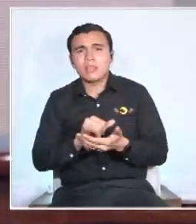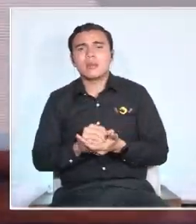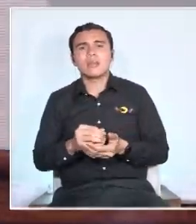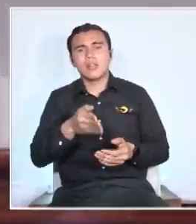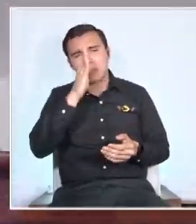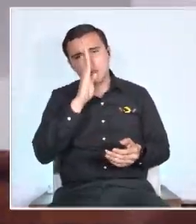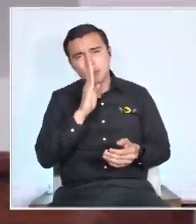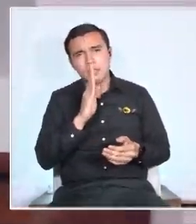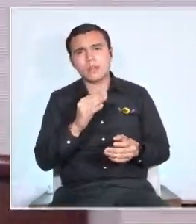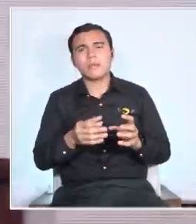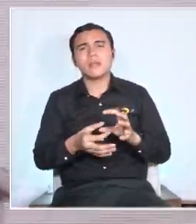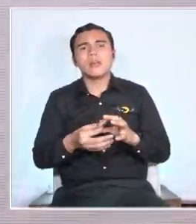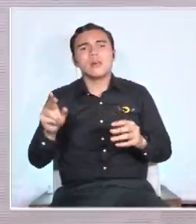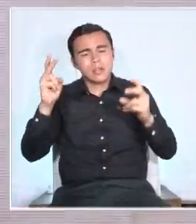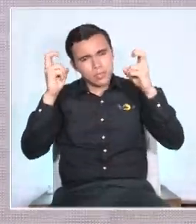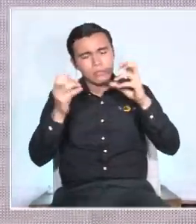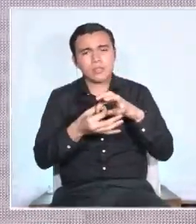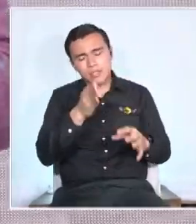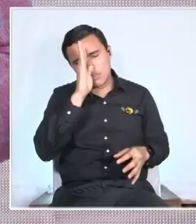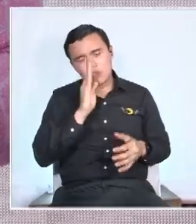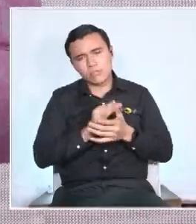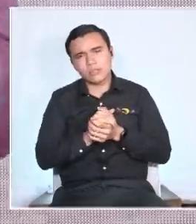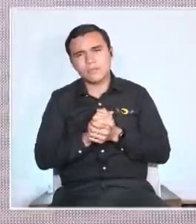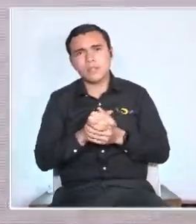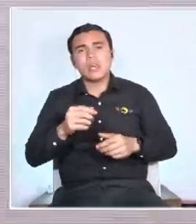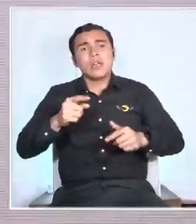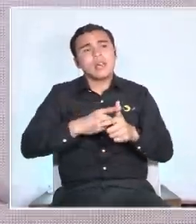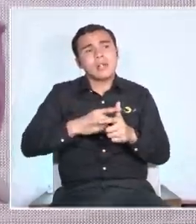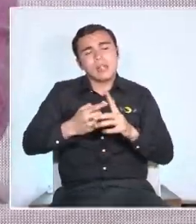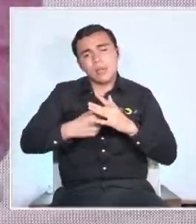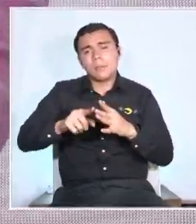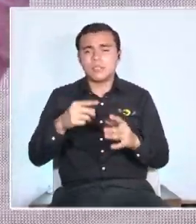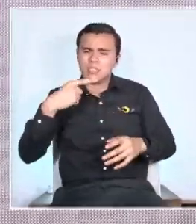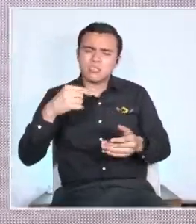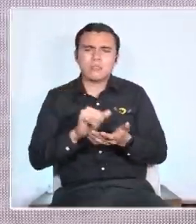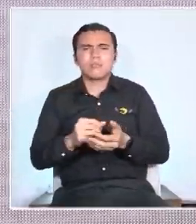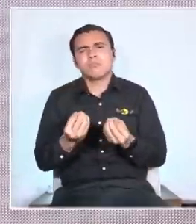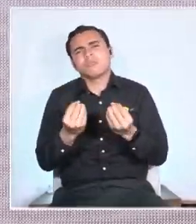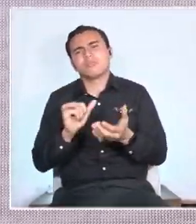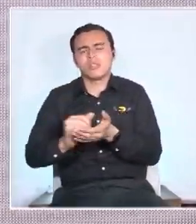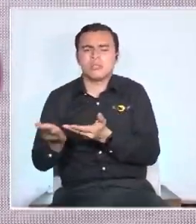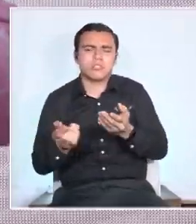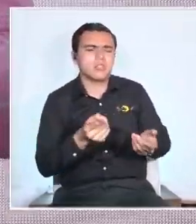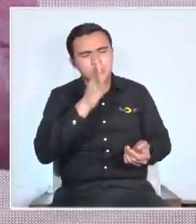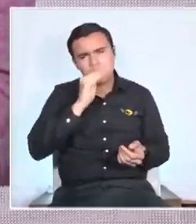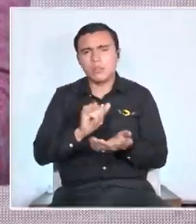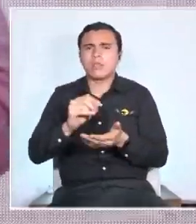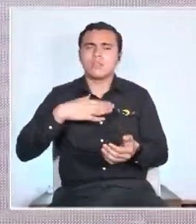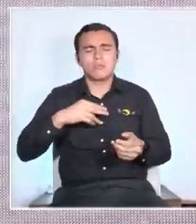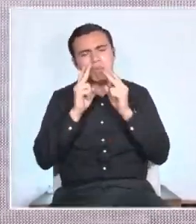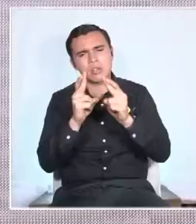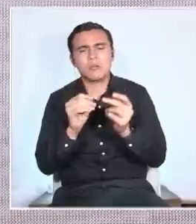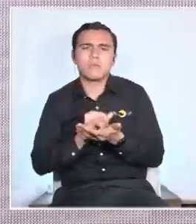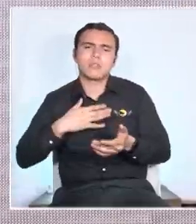vida para que tú empieces a dudar de Dios y empieces a decir: mira, tanto que sirvo a Dios y Dios que no me contesta